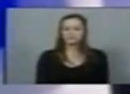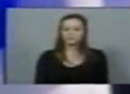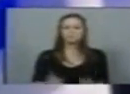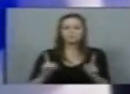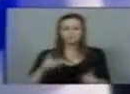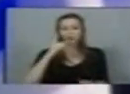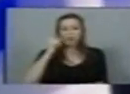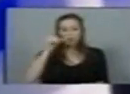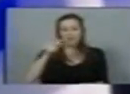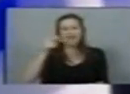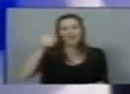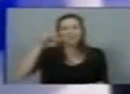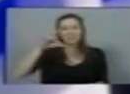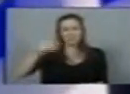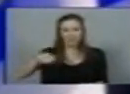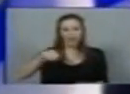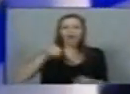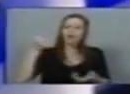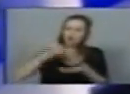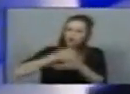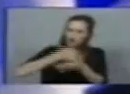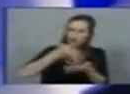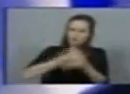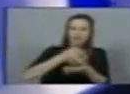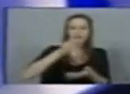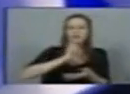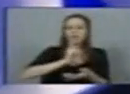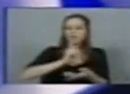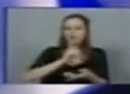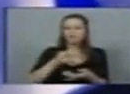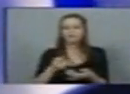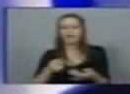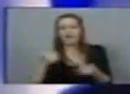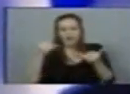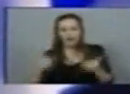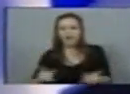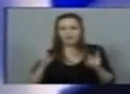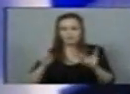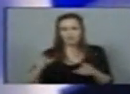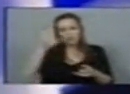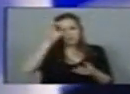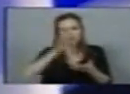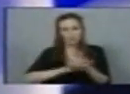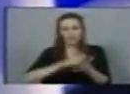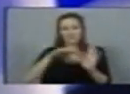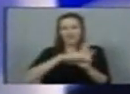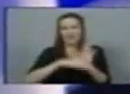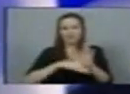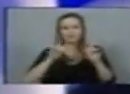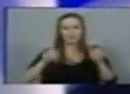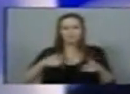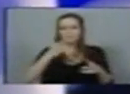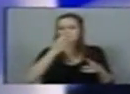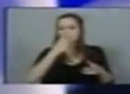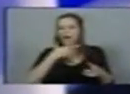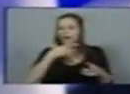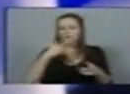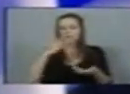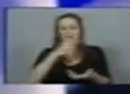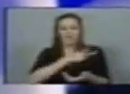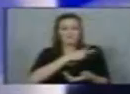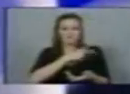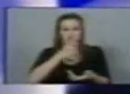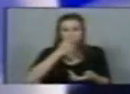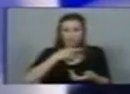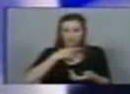señor Aranda que estaba golpeando a un periodista, tomamos nota de este dato. También sería bueno que tome nota Mauricio Macri, el jefe de gobierno de la ciudad,